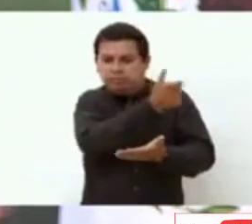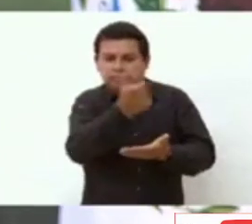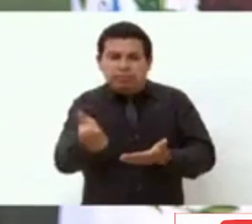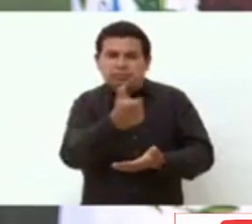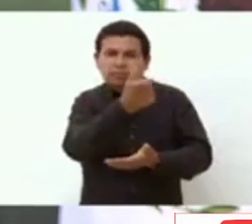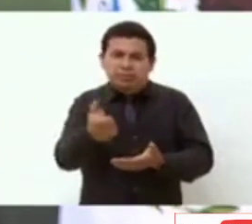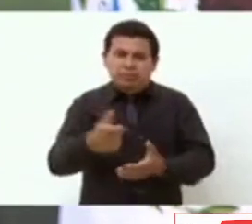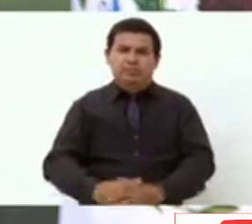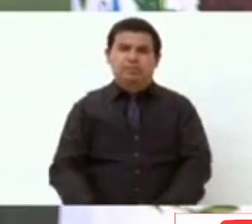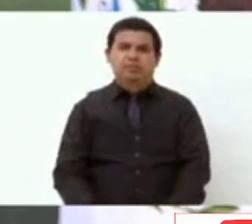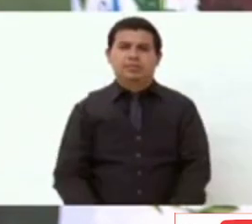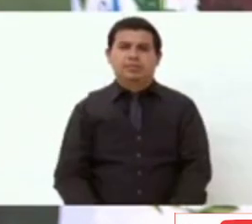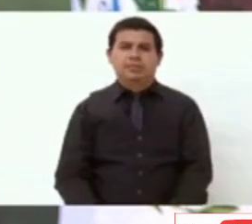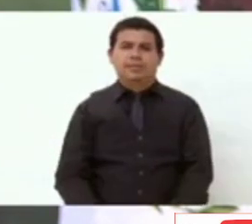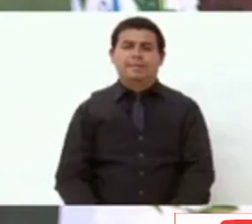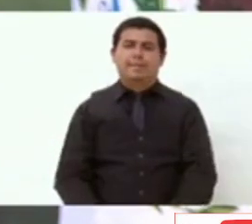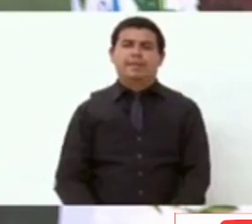pero no tiene el mismo efecto,